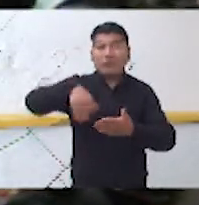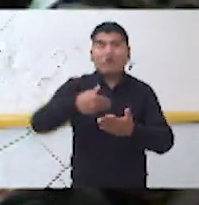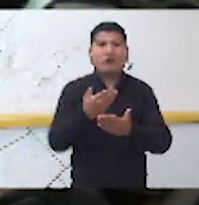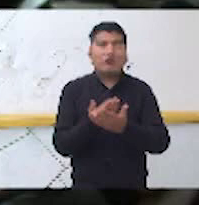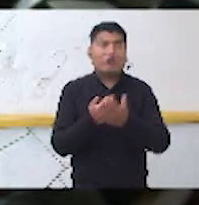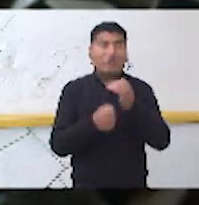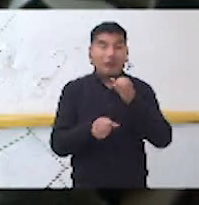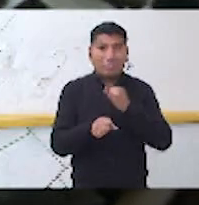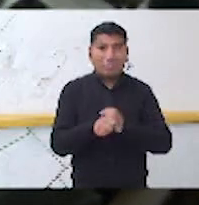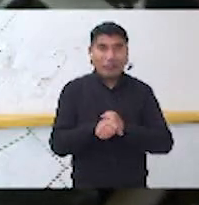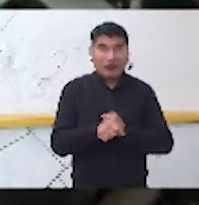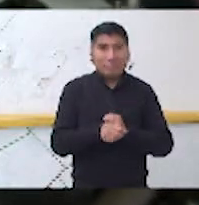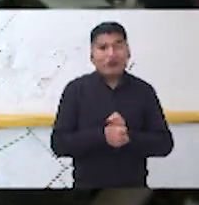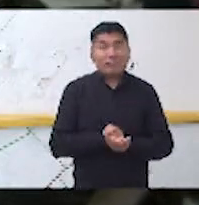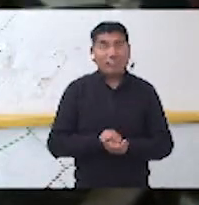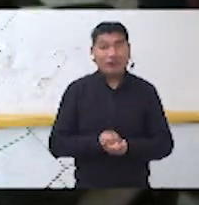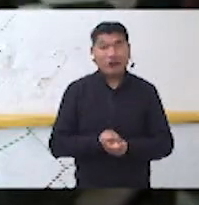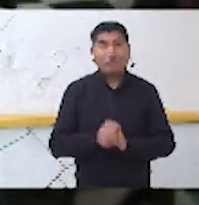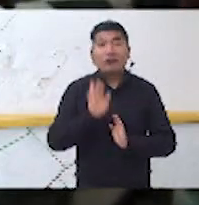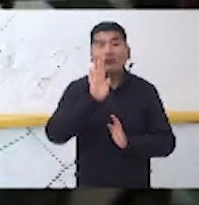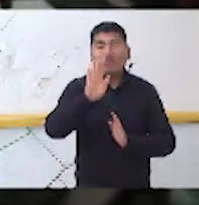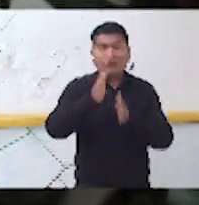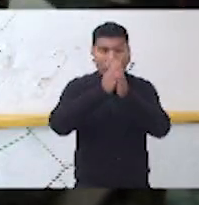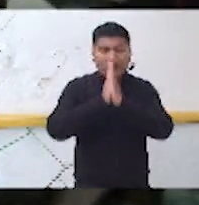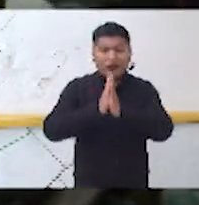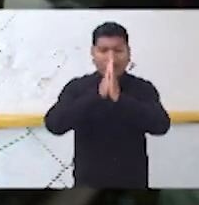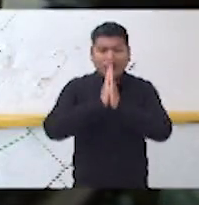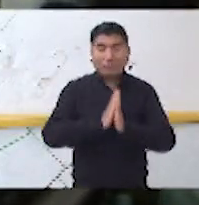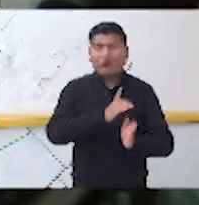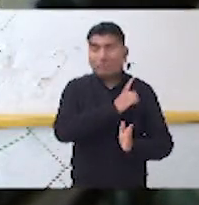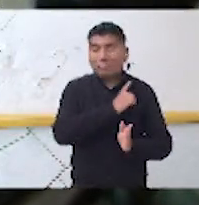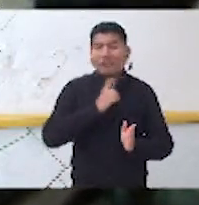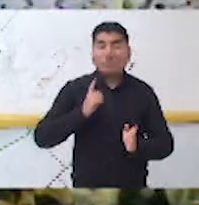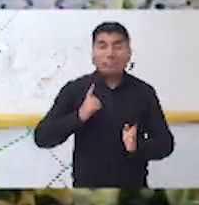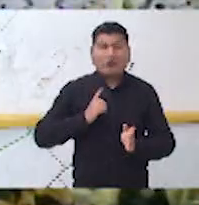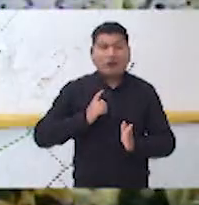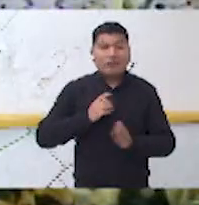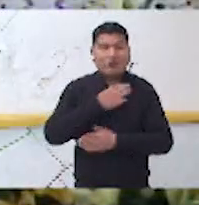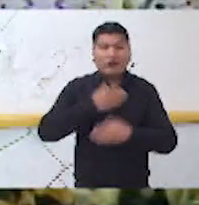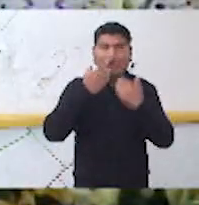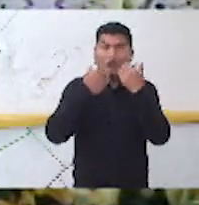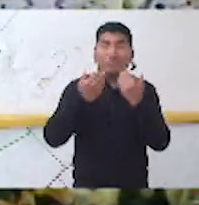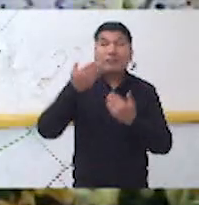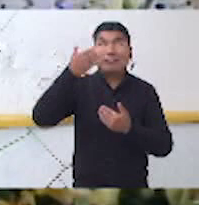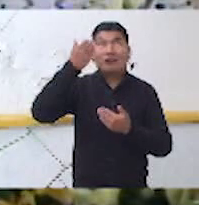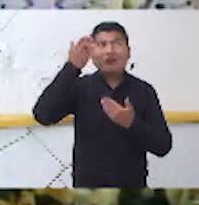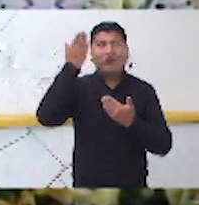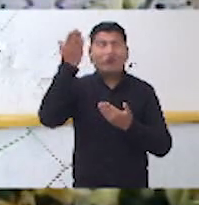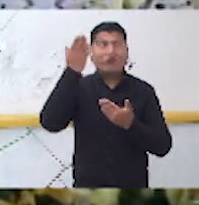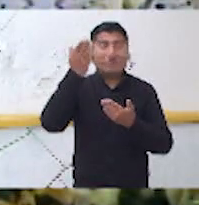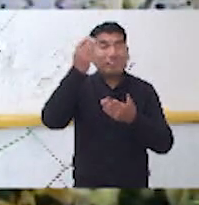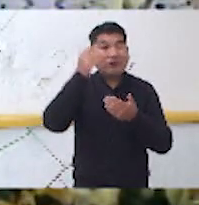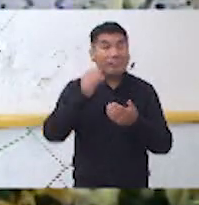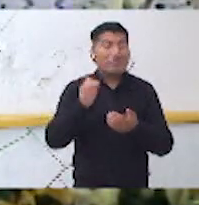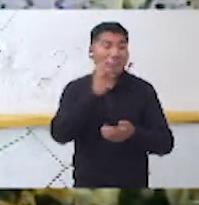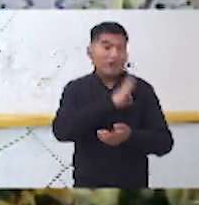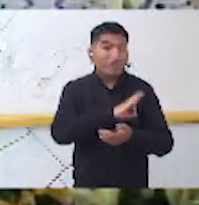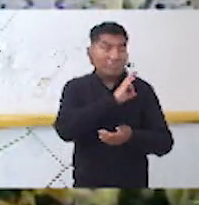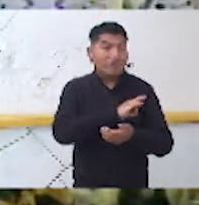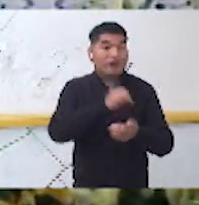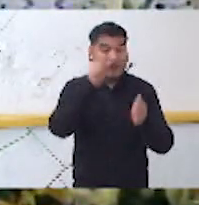iglesia. Que su oración de diáconos se haga acción de gracias por los beneficios de cada